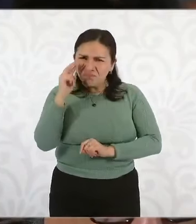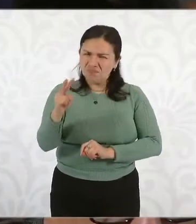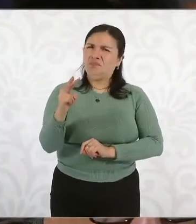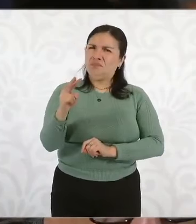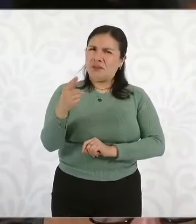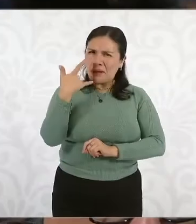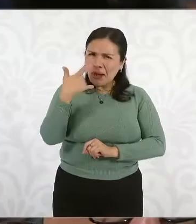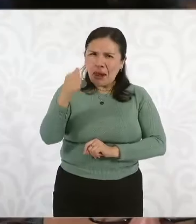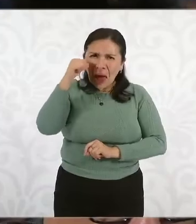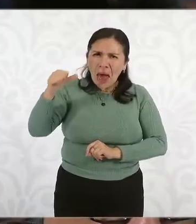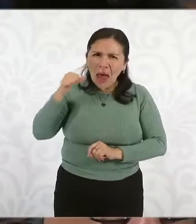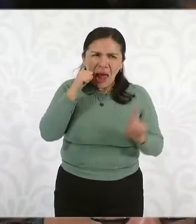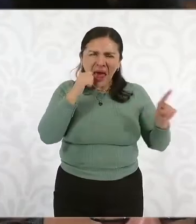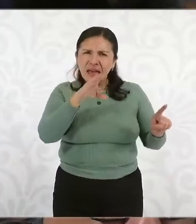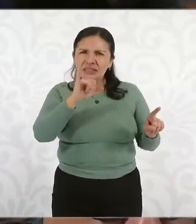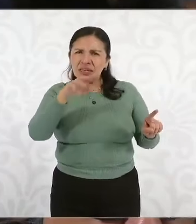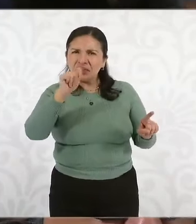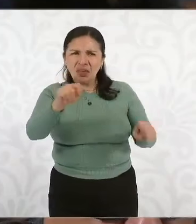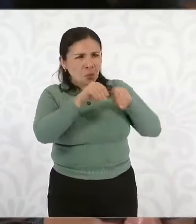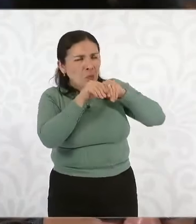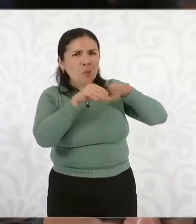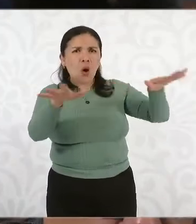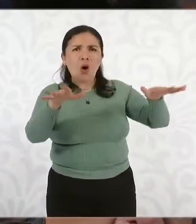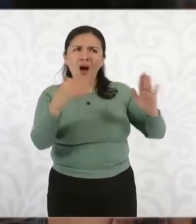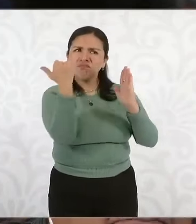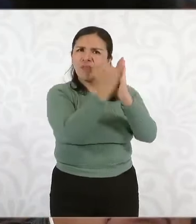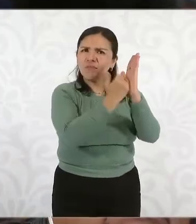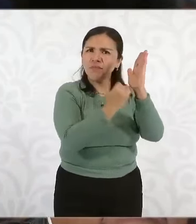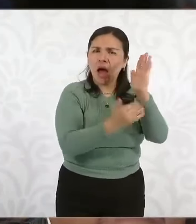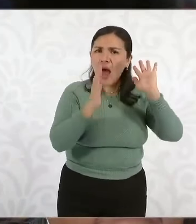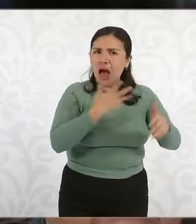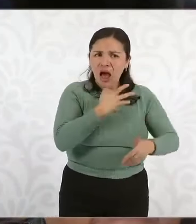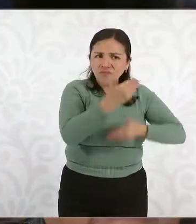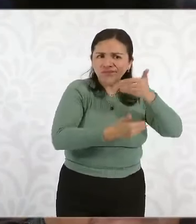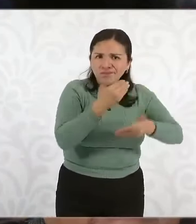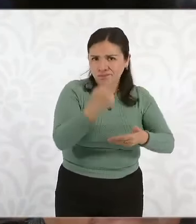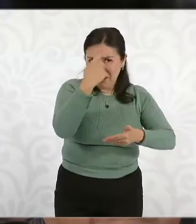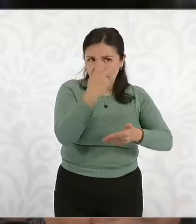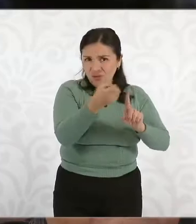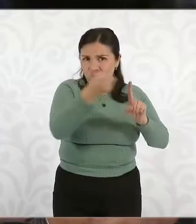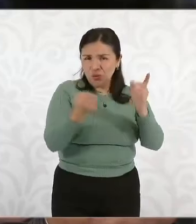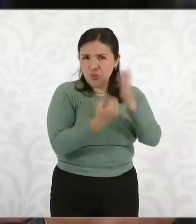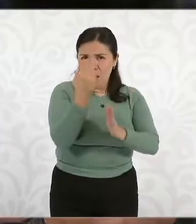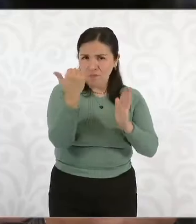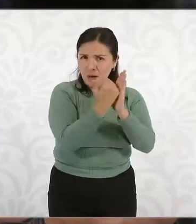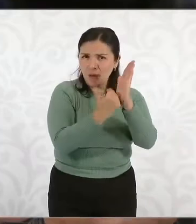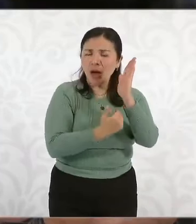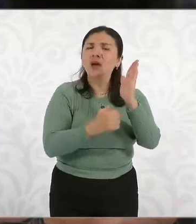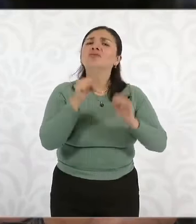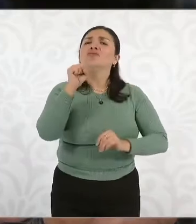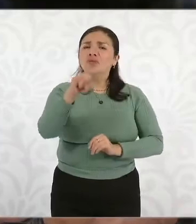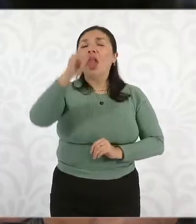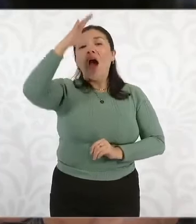el comunicado de ayer de la CIRT, luego de que se dieron a conocer el avance de estos lineamientos, que